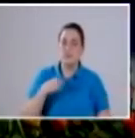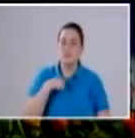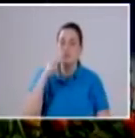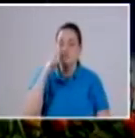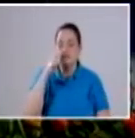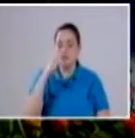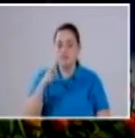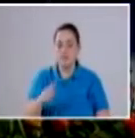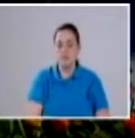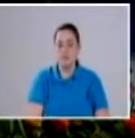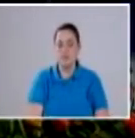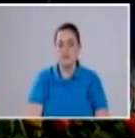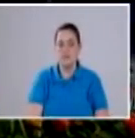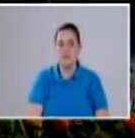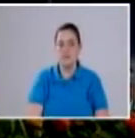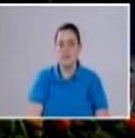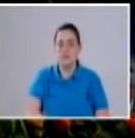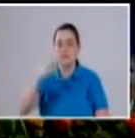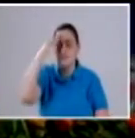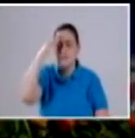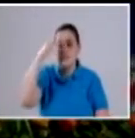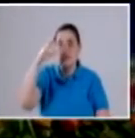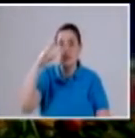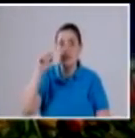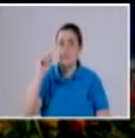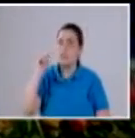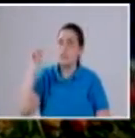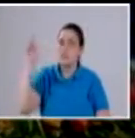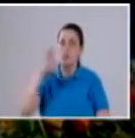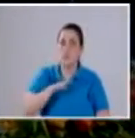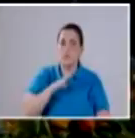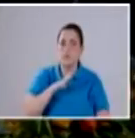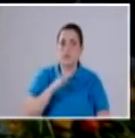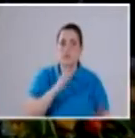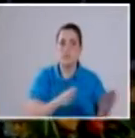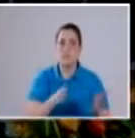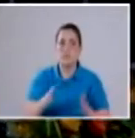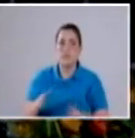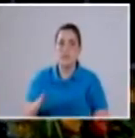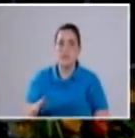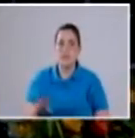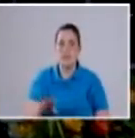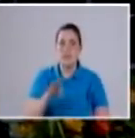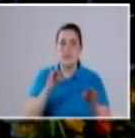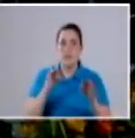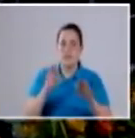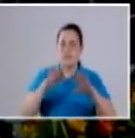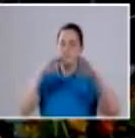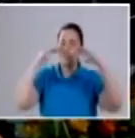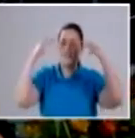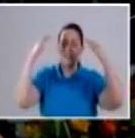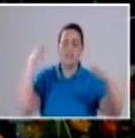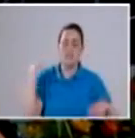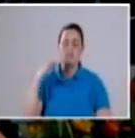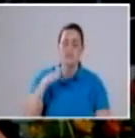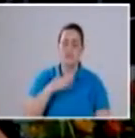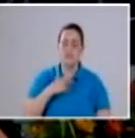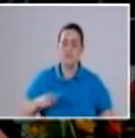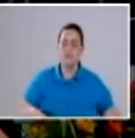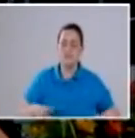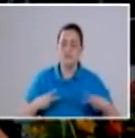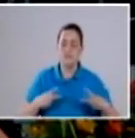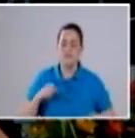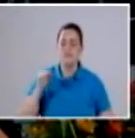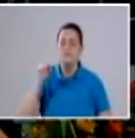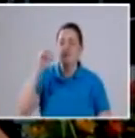visto. Y sé que tú tienes preparado algo grandioso para mi vida. Sí,